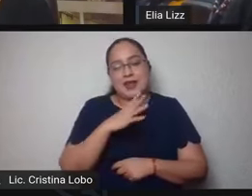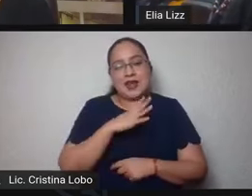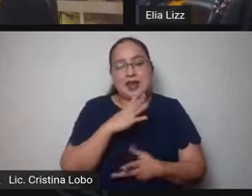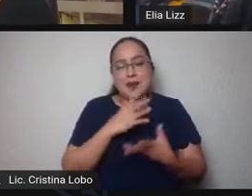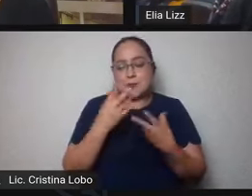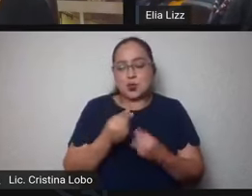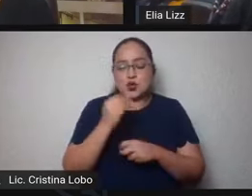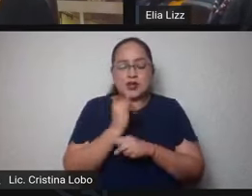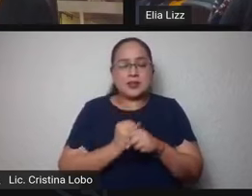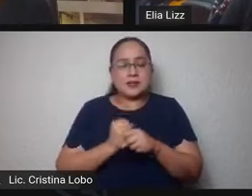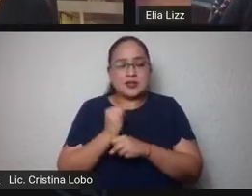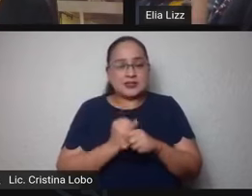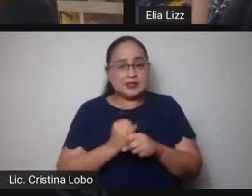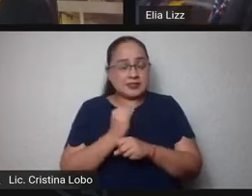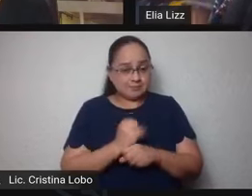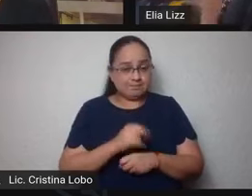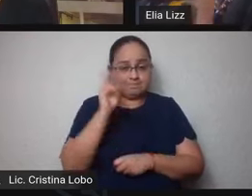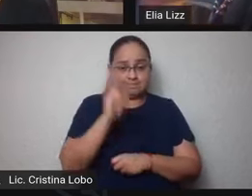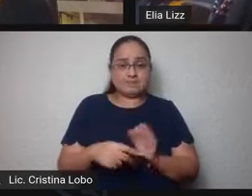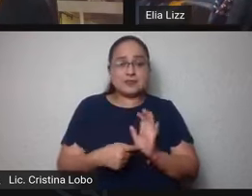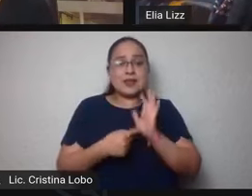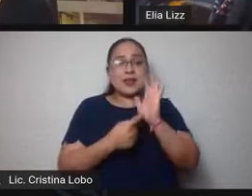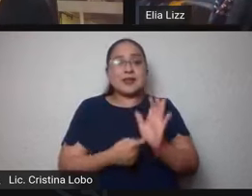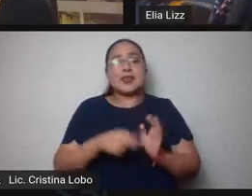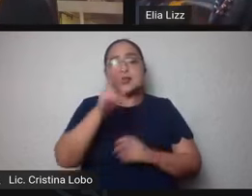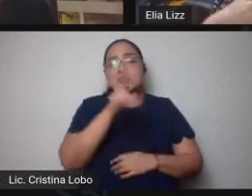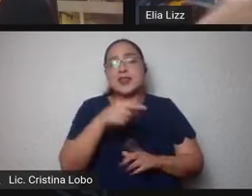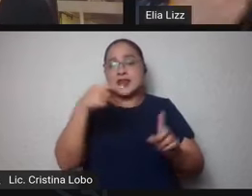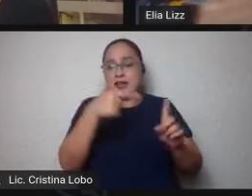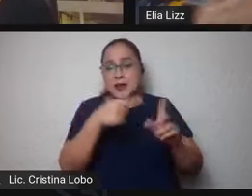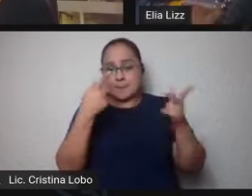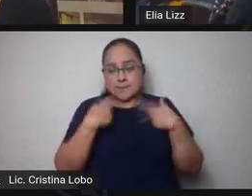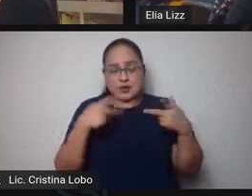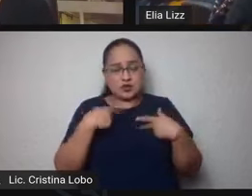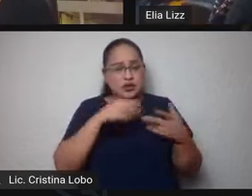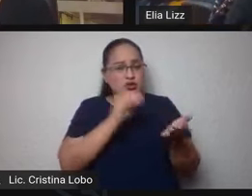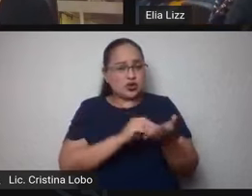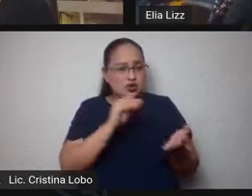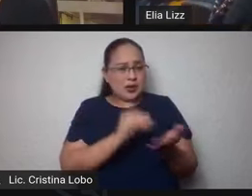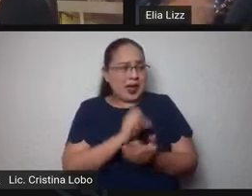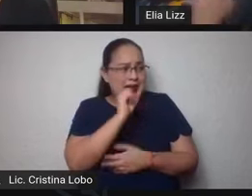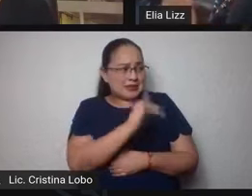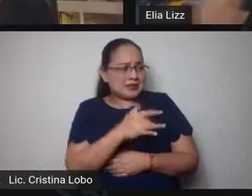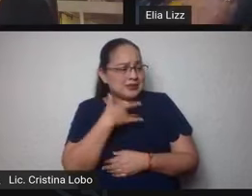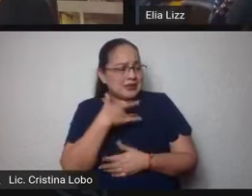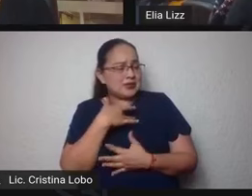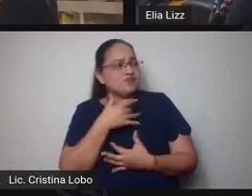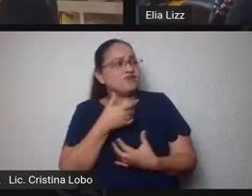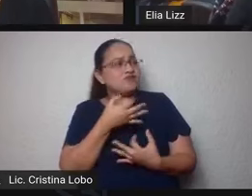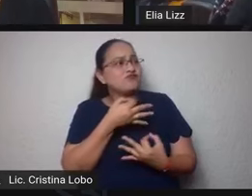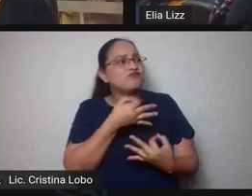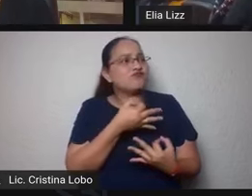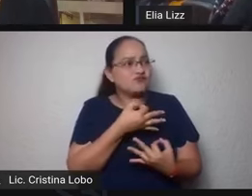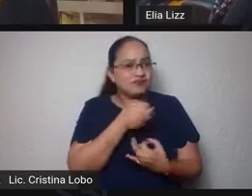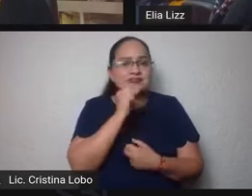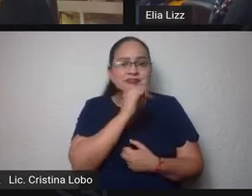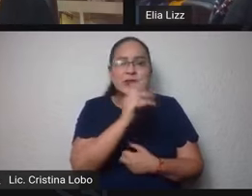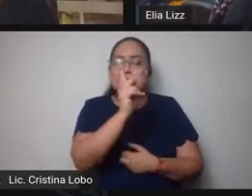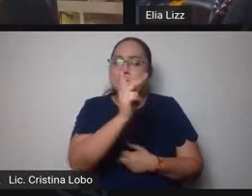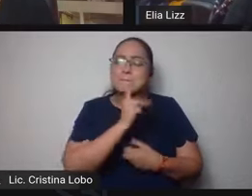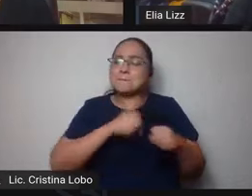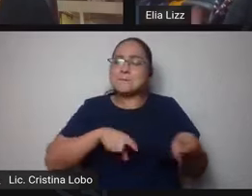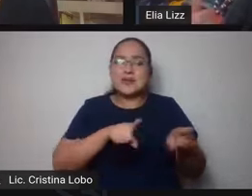estudios nos han demostrado que siguen teniendo esa atracción entre personas de las mismas edades,